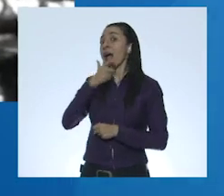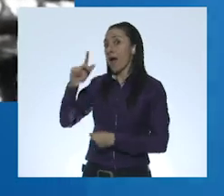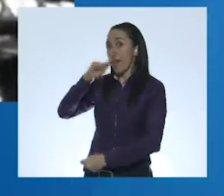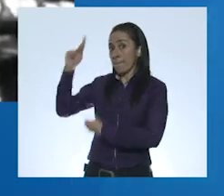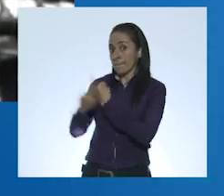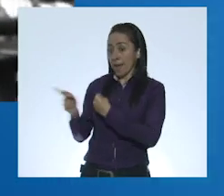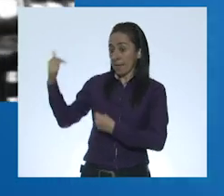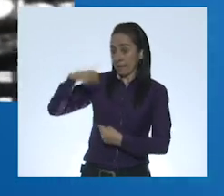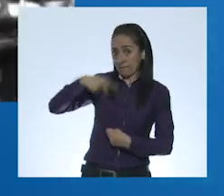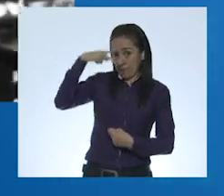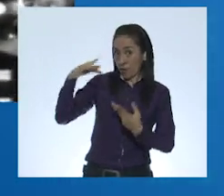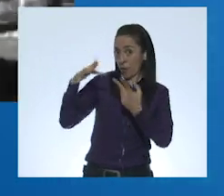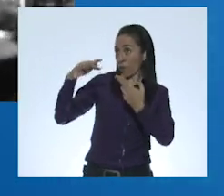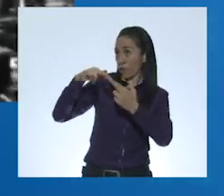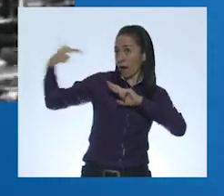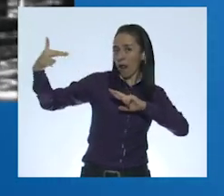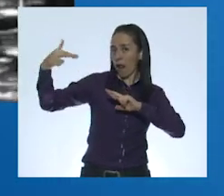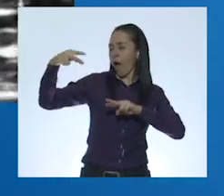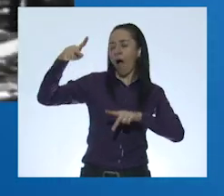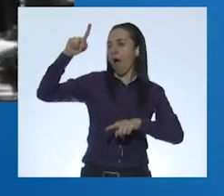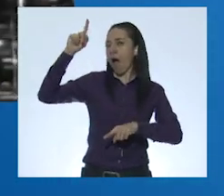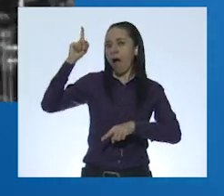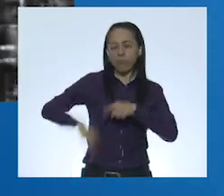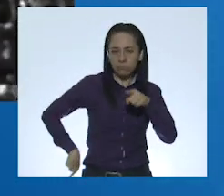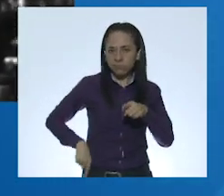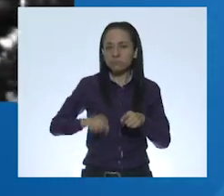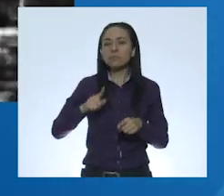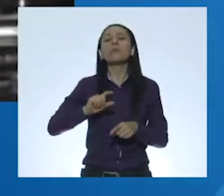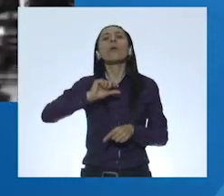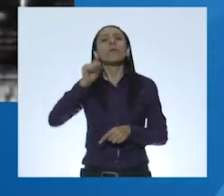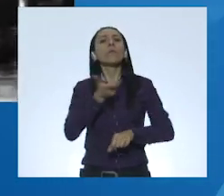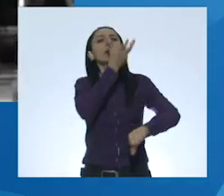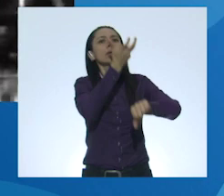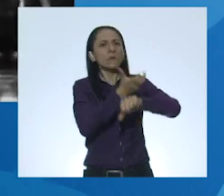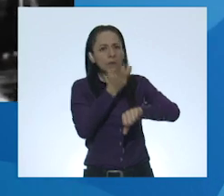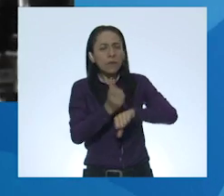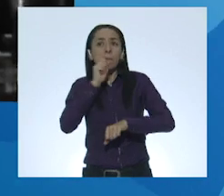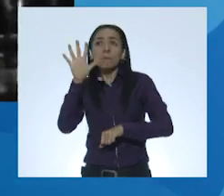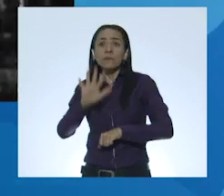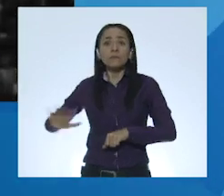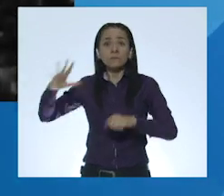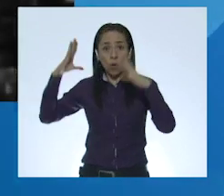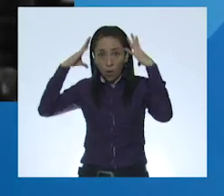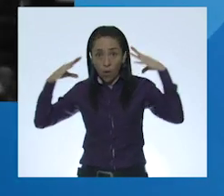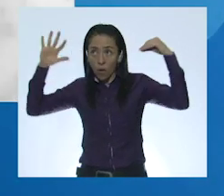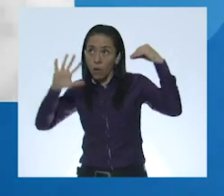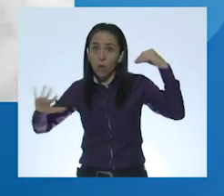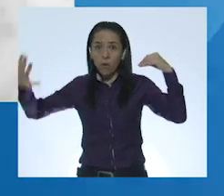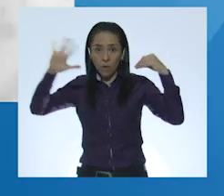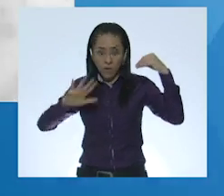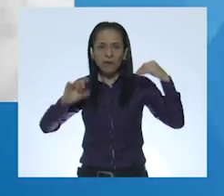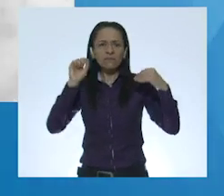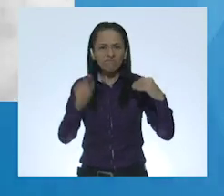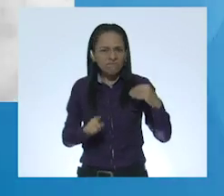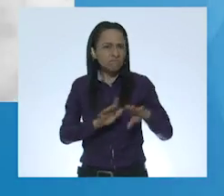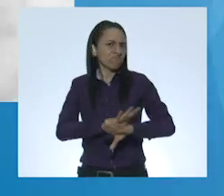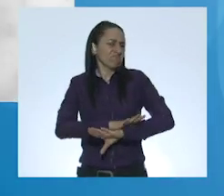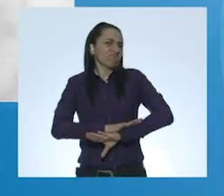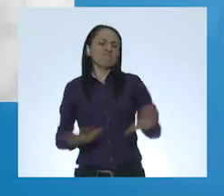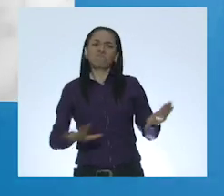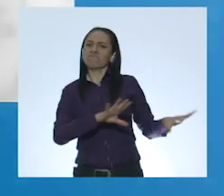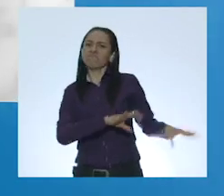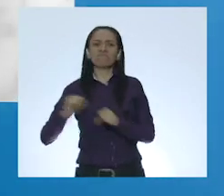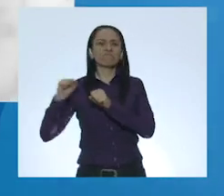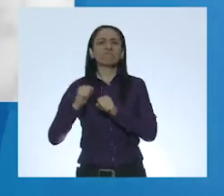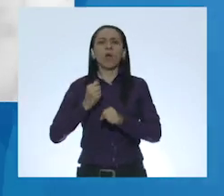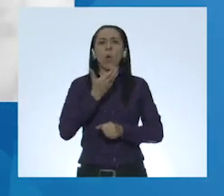diplomáticas con México y los Estados Unidos y los Países Bajos decretaron un embargo comercial. Pero Cárdenas aguantó